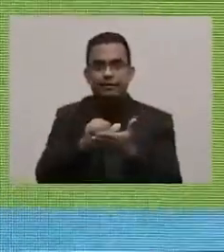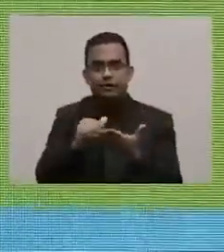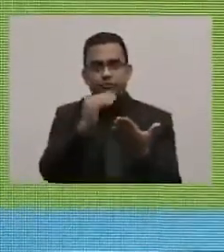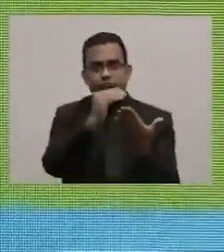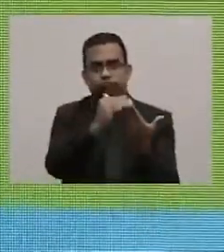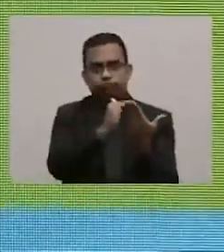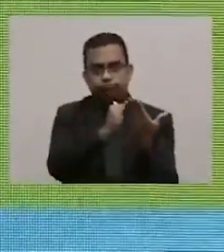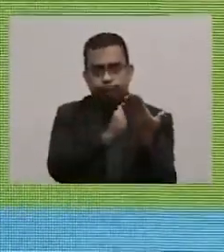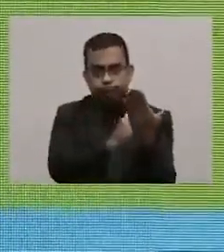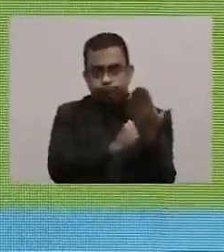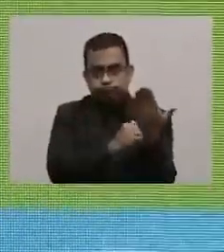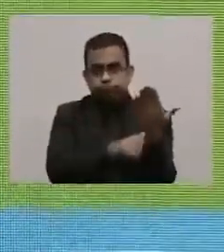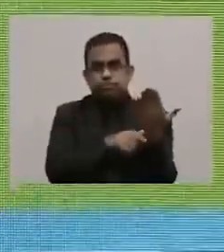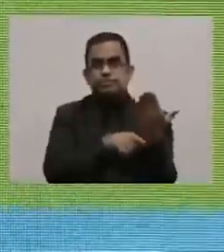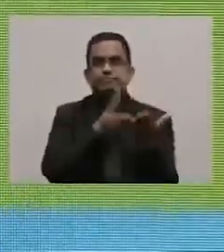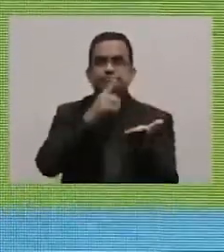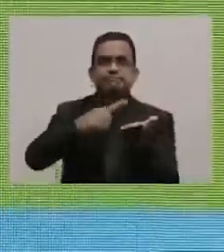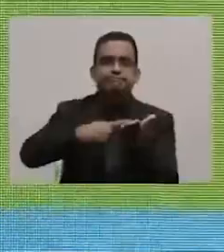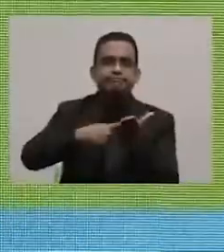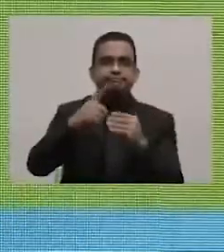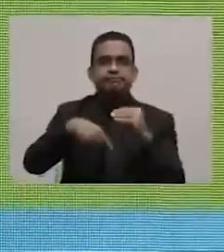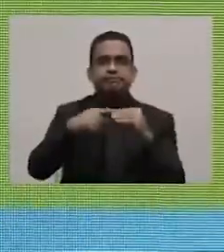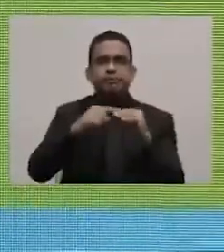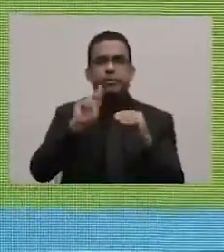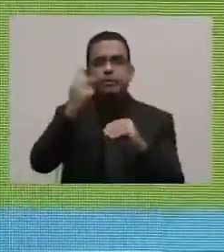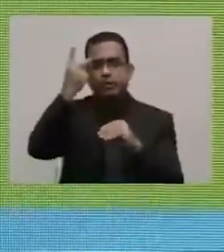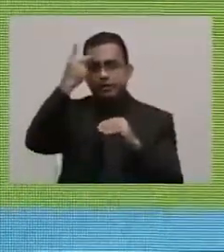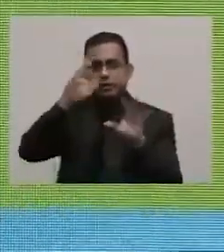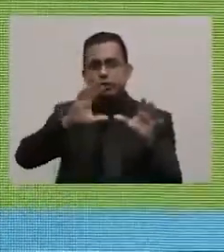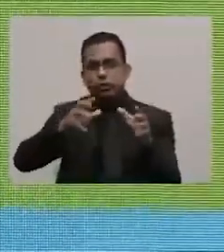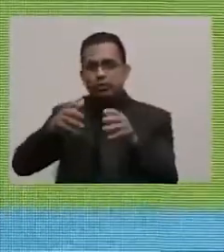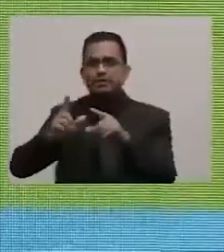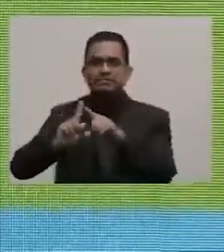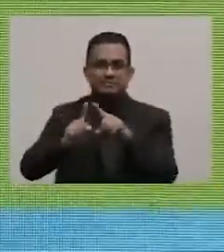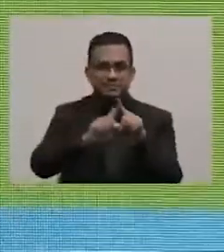agrupaciones y movimientos políticos impacta más de 40.